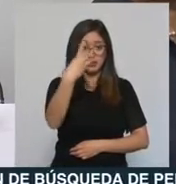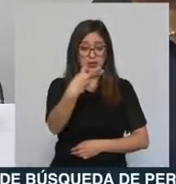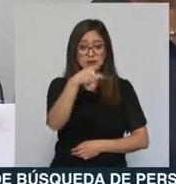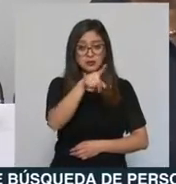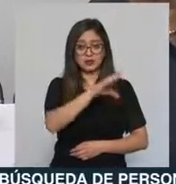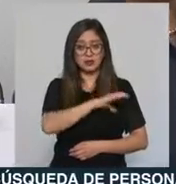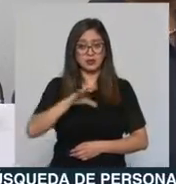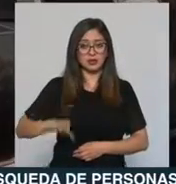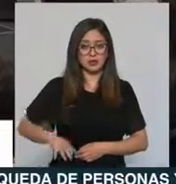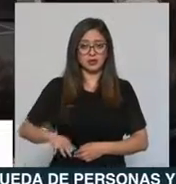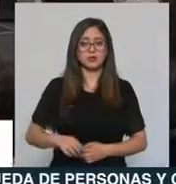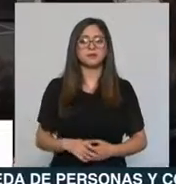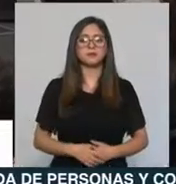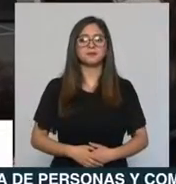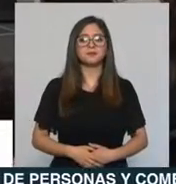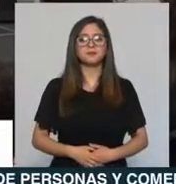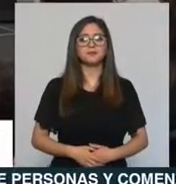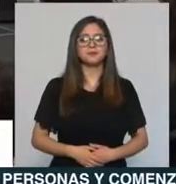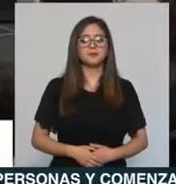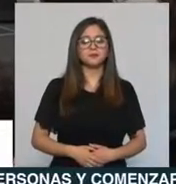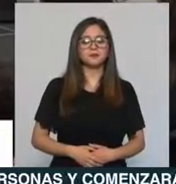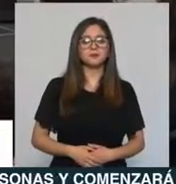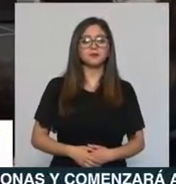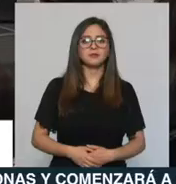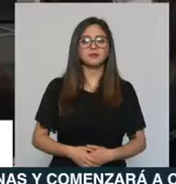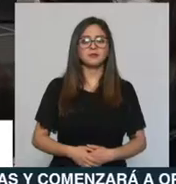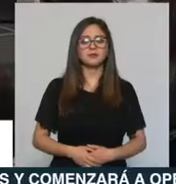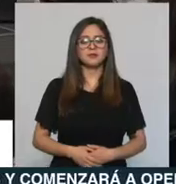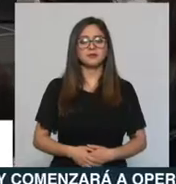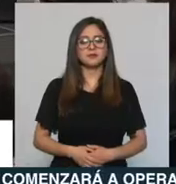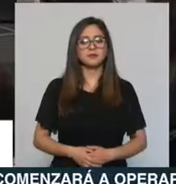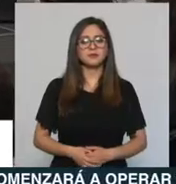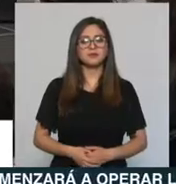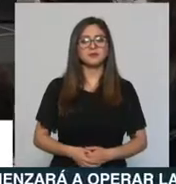los candidatos. Con imágenes de Javier Cordero, Enrique Muñiz, 21 Noticias.